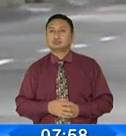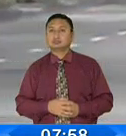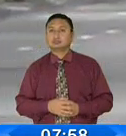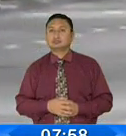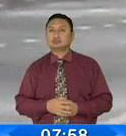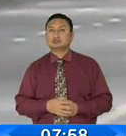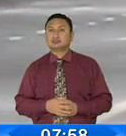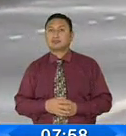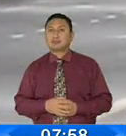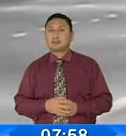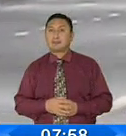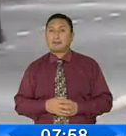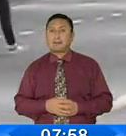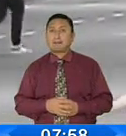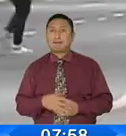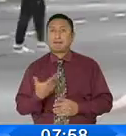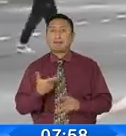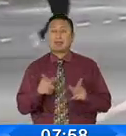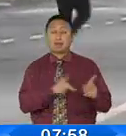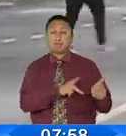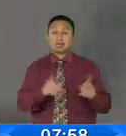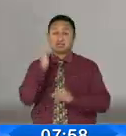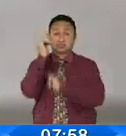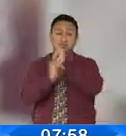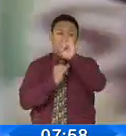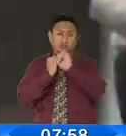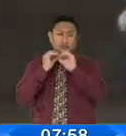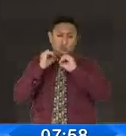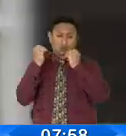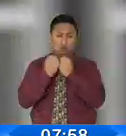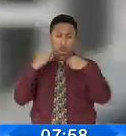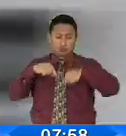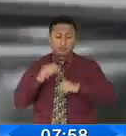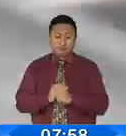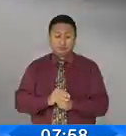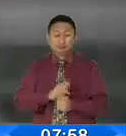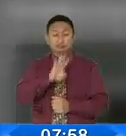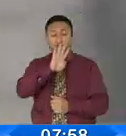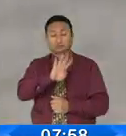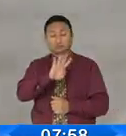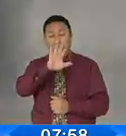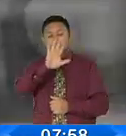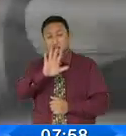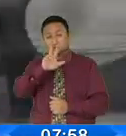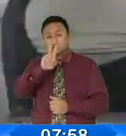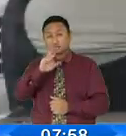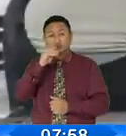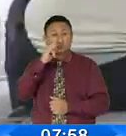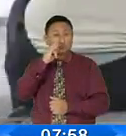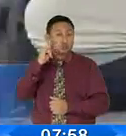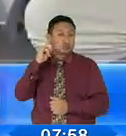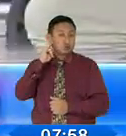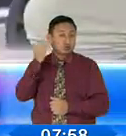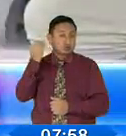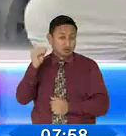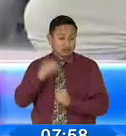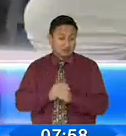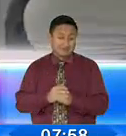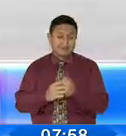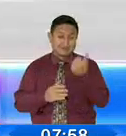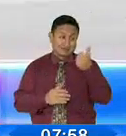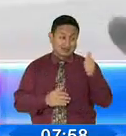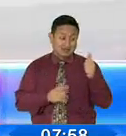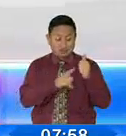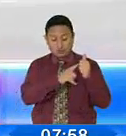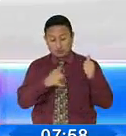Un estudio de Plan Internacional entrevistó a 452 niñas y adolescentes entre 10 y 19 años.